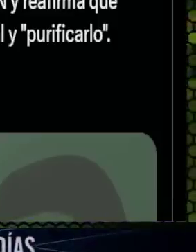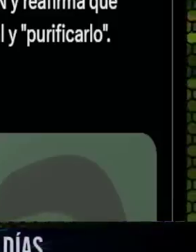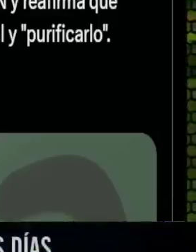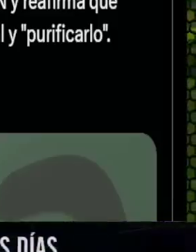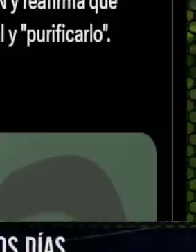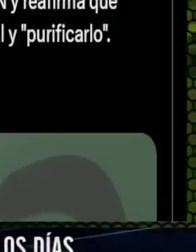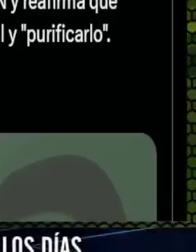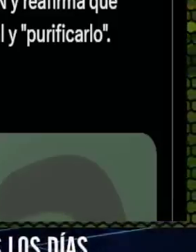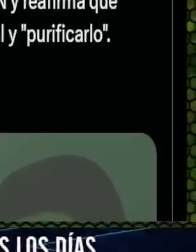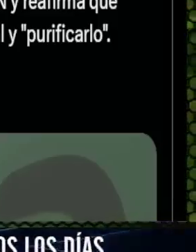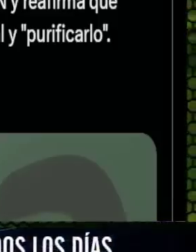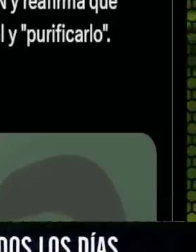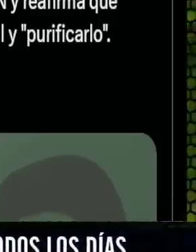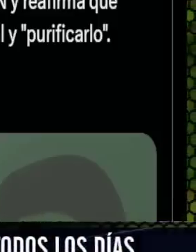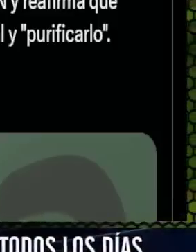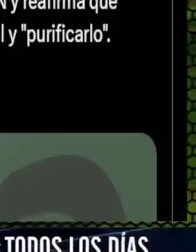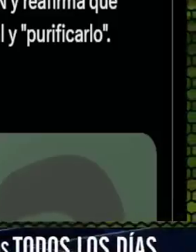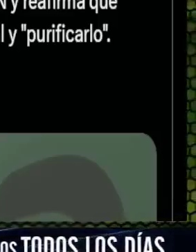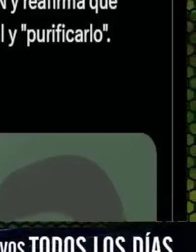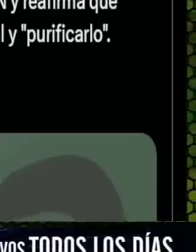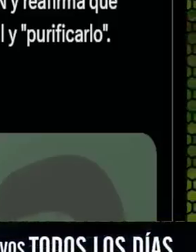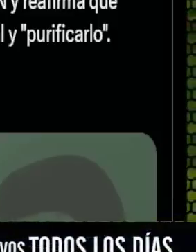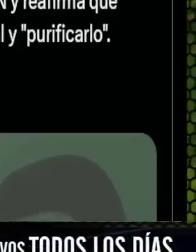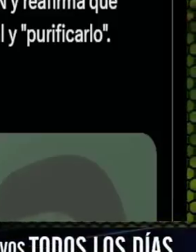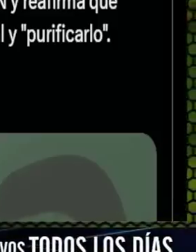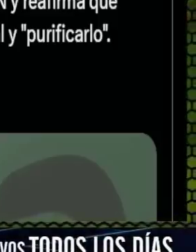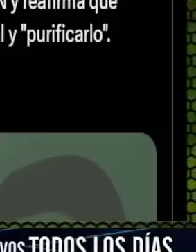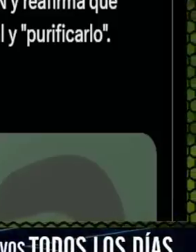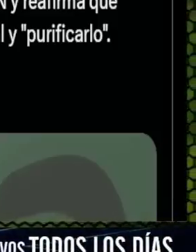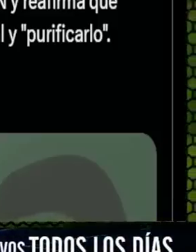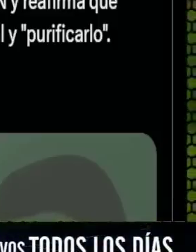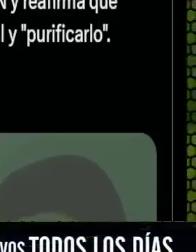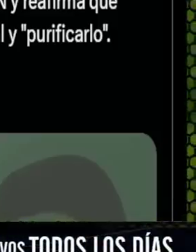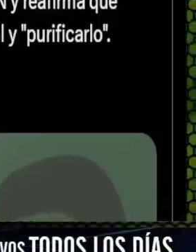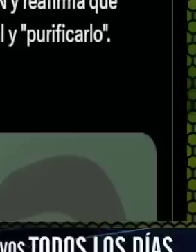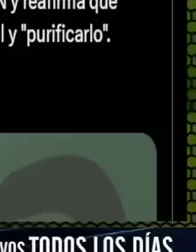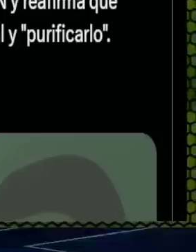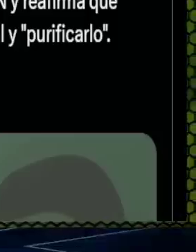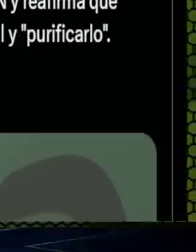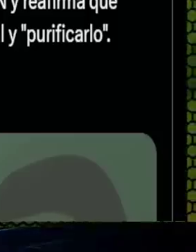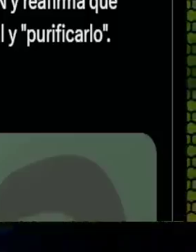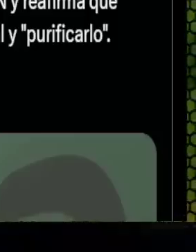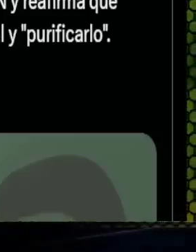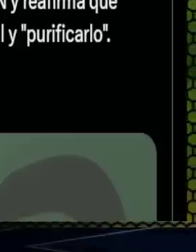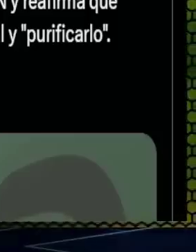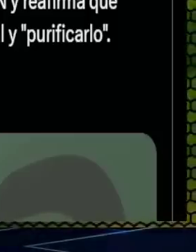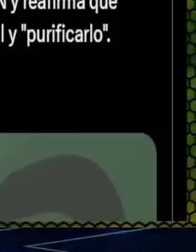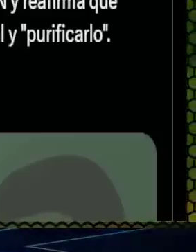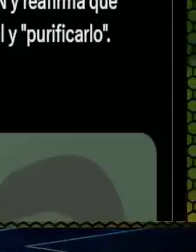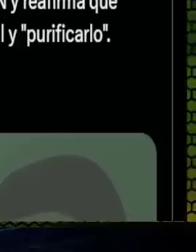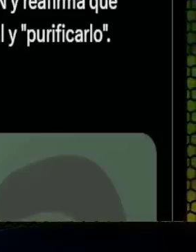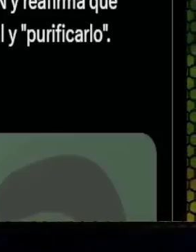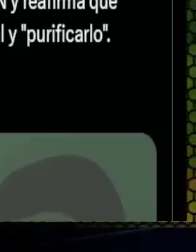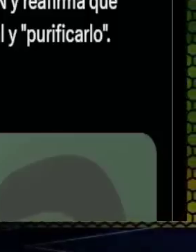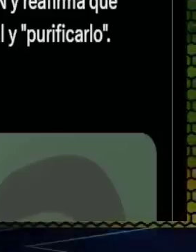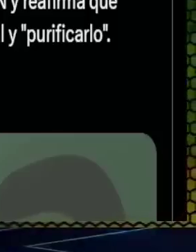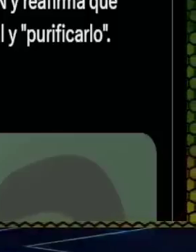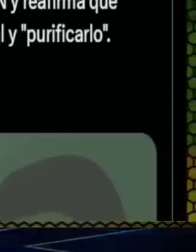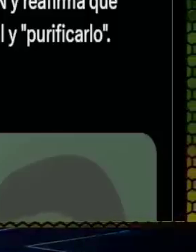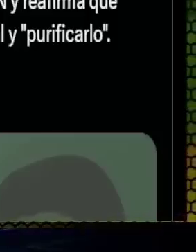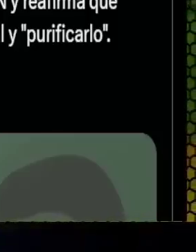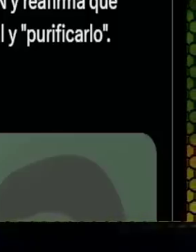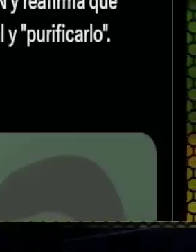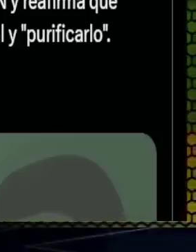gana aproximadamente 150 mil pesos. Los ministros de la Suprema Corte de Justicia de la Nación, 600